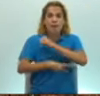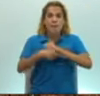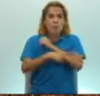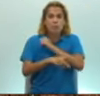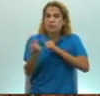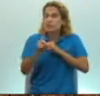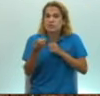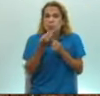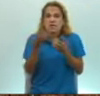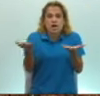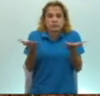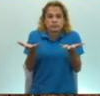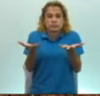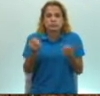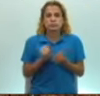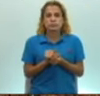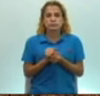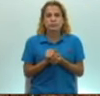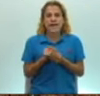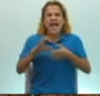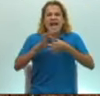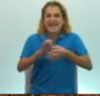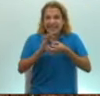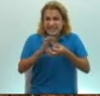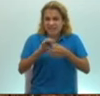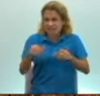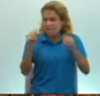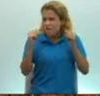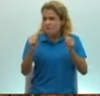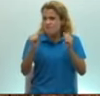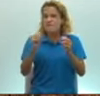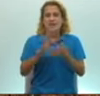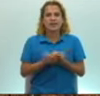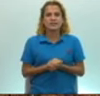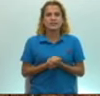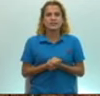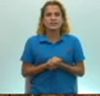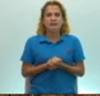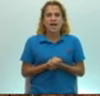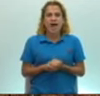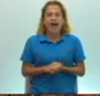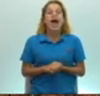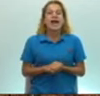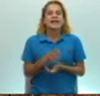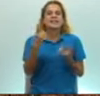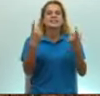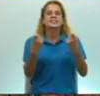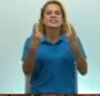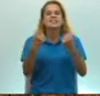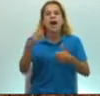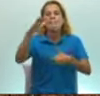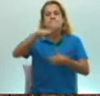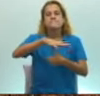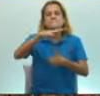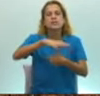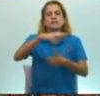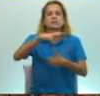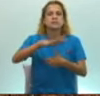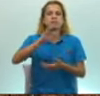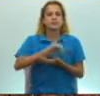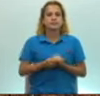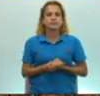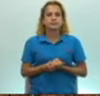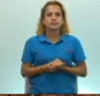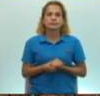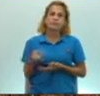La república ya era insostenible, la crisis estaba de manera evidente y estábamos claros que necesitábamos una monarquía, una persona